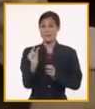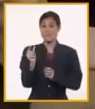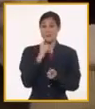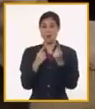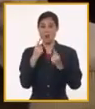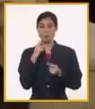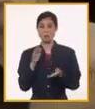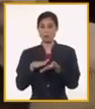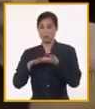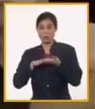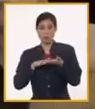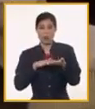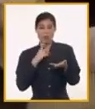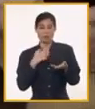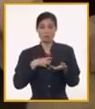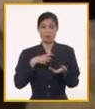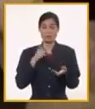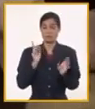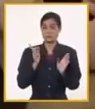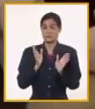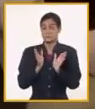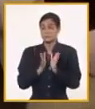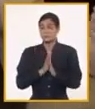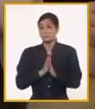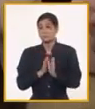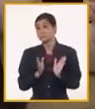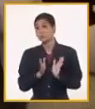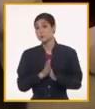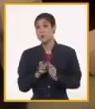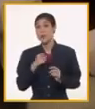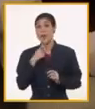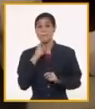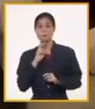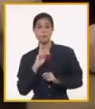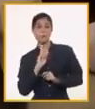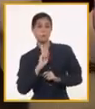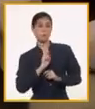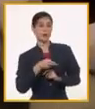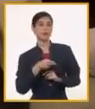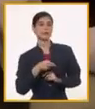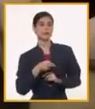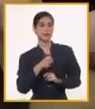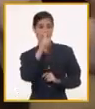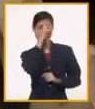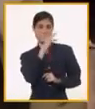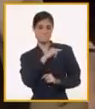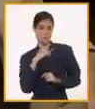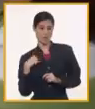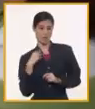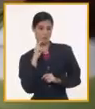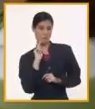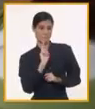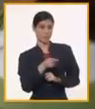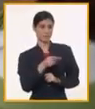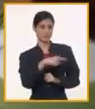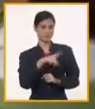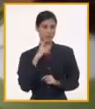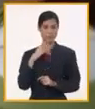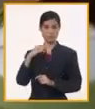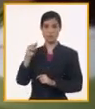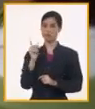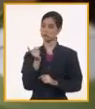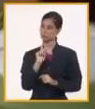etc. Entonces, yo no me mandaron a buscar por médico. Yo hice mis gestiones.